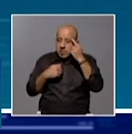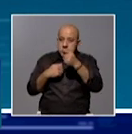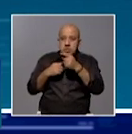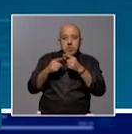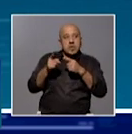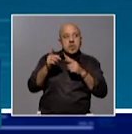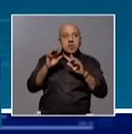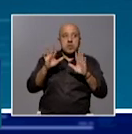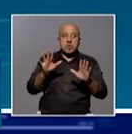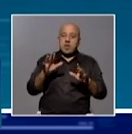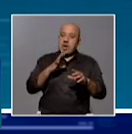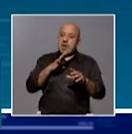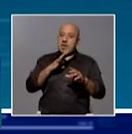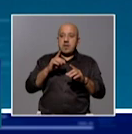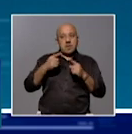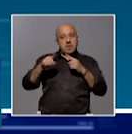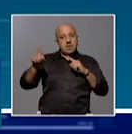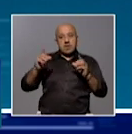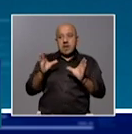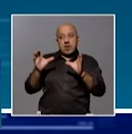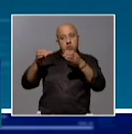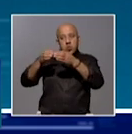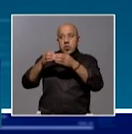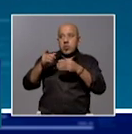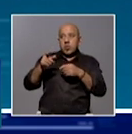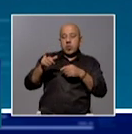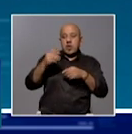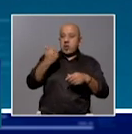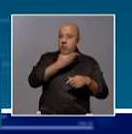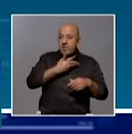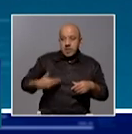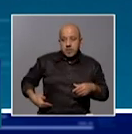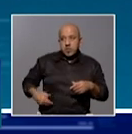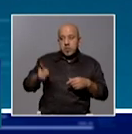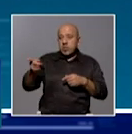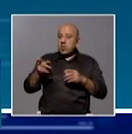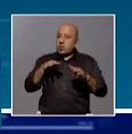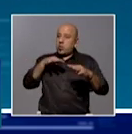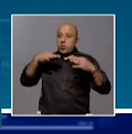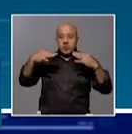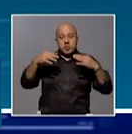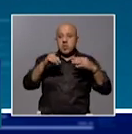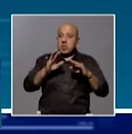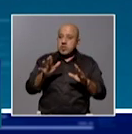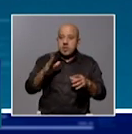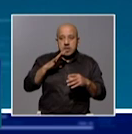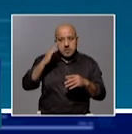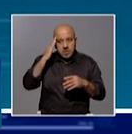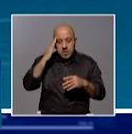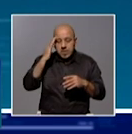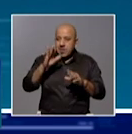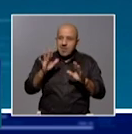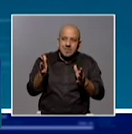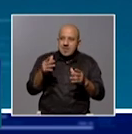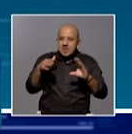del grado de separación que hay entre el gobierno y oposición eso es bueno para la democracia y hay que saberlo no no no puede haber una absoluta